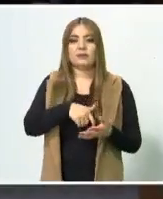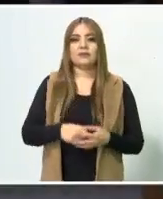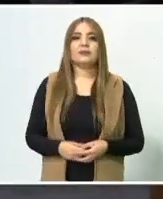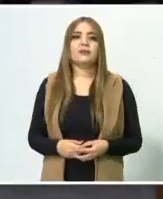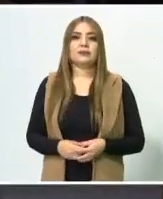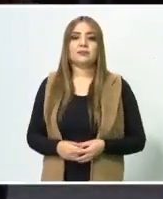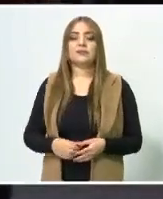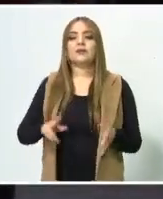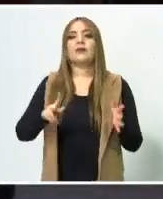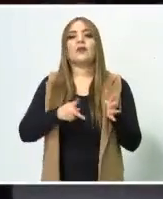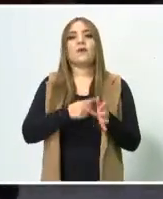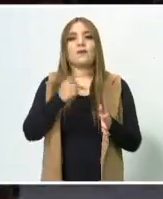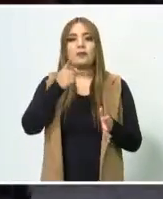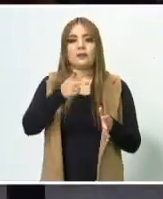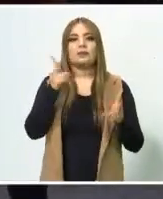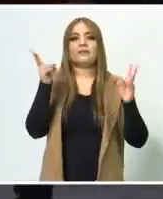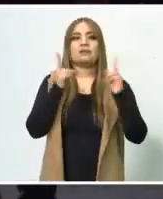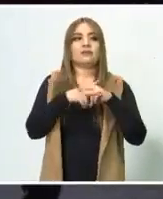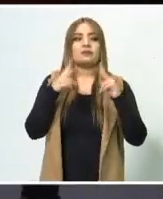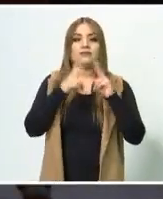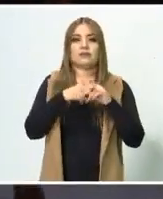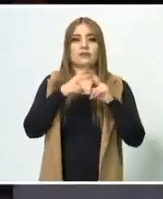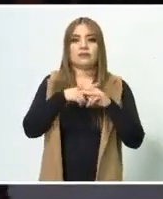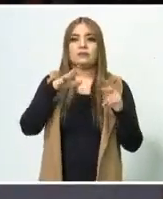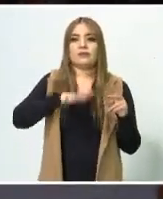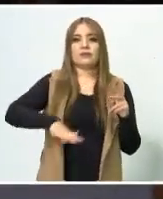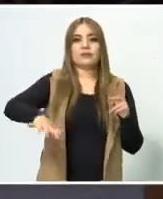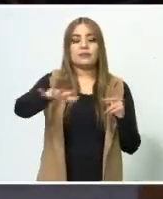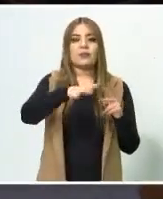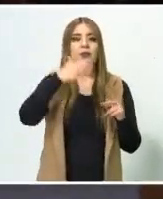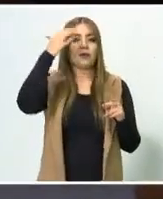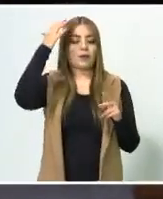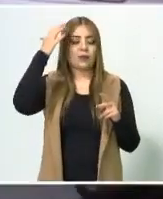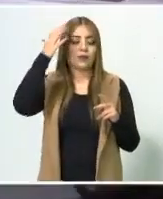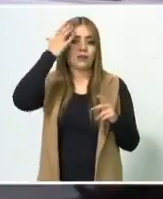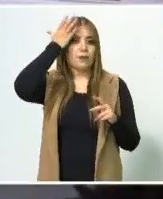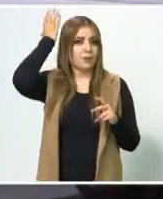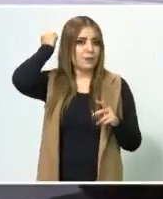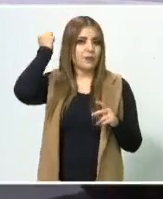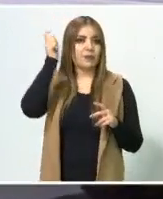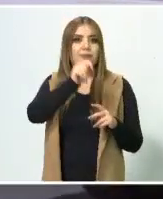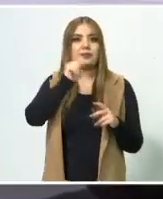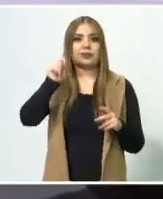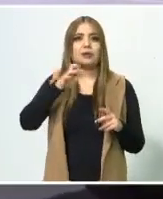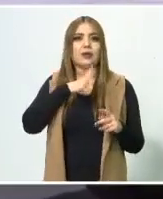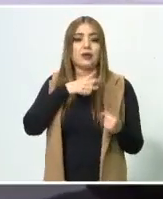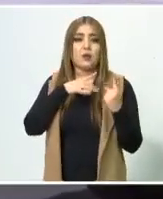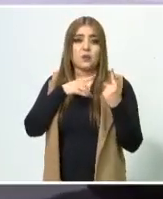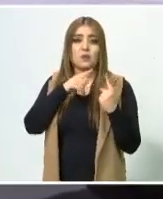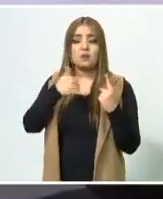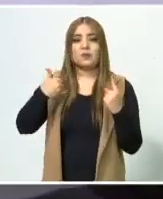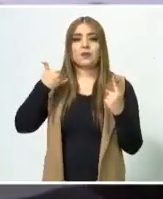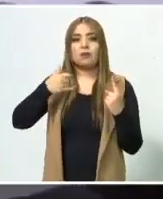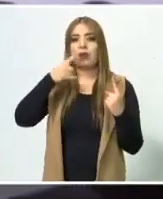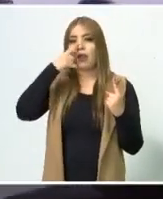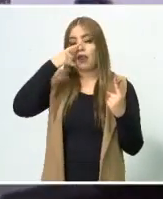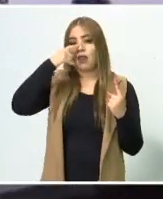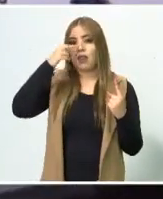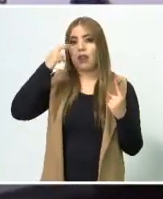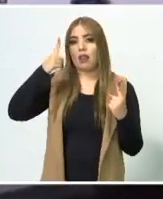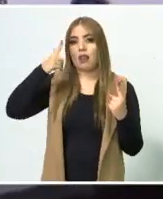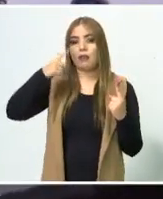prueba cuenta una riña ocurrió en el sector de bares del Paseo Morelos de Torreón, donde un joven terminó con la nariz fracturada. Fue cerca